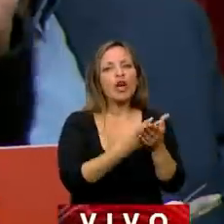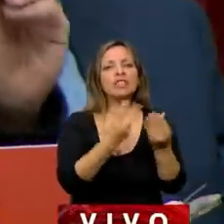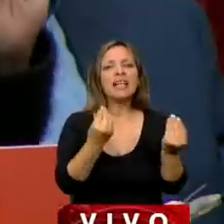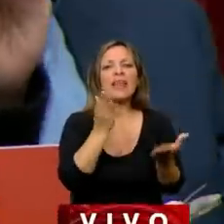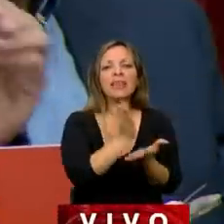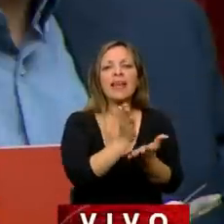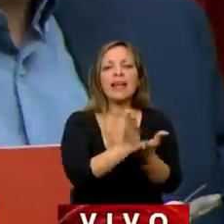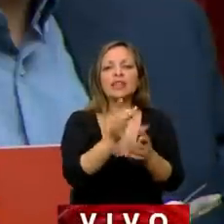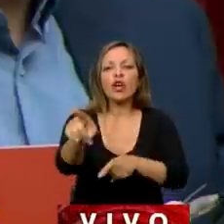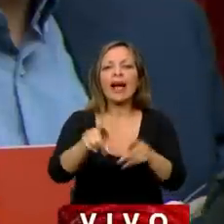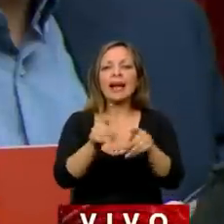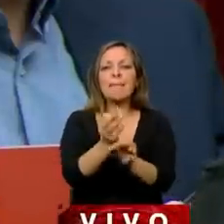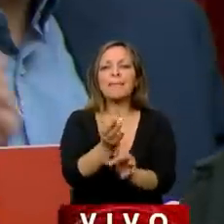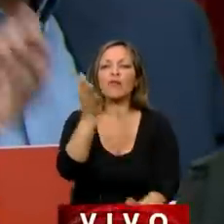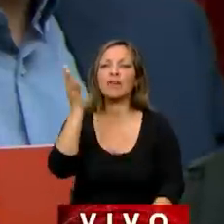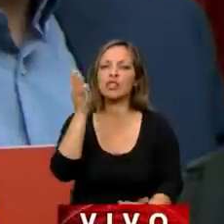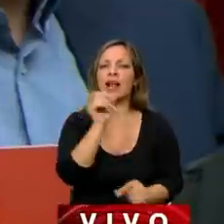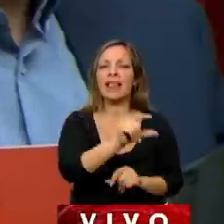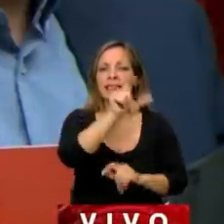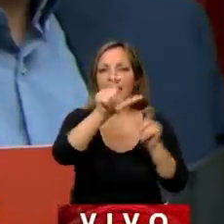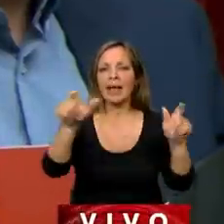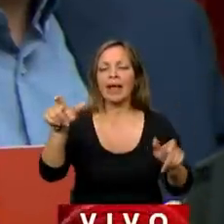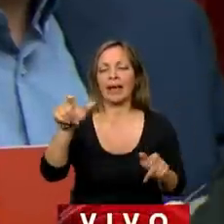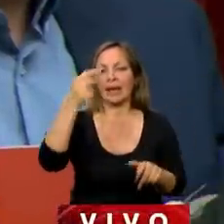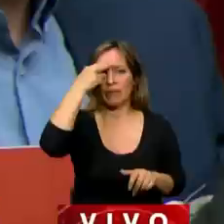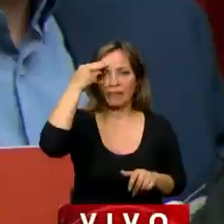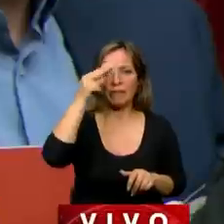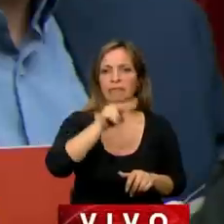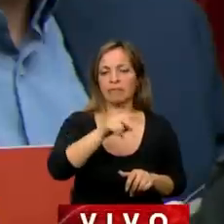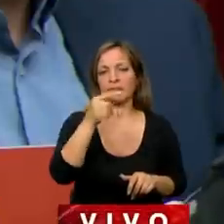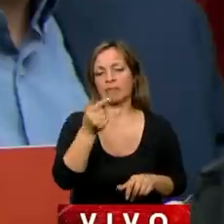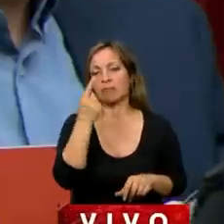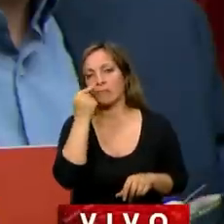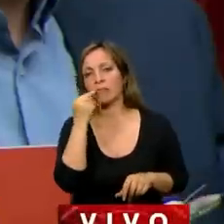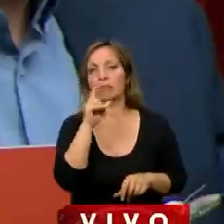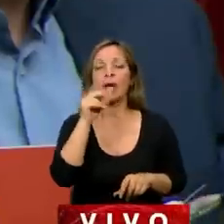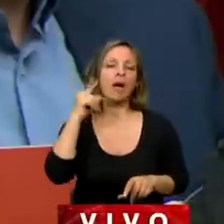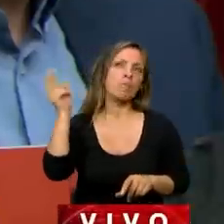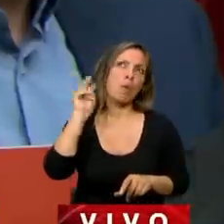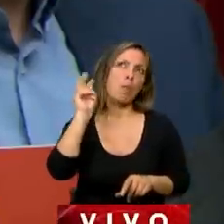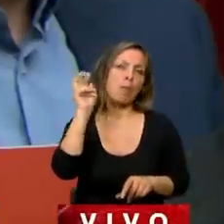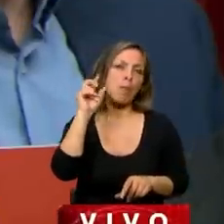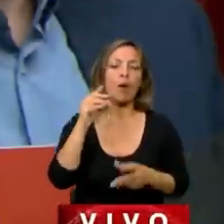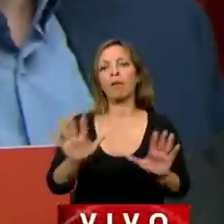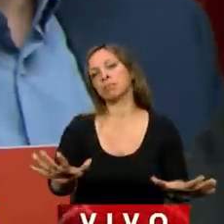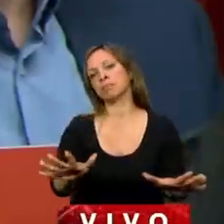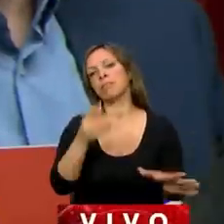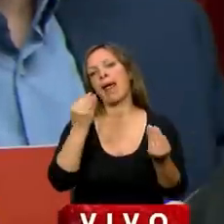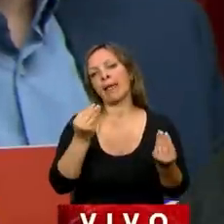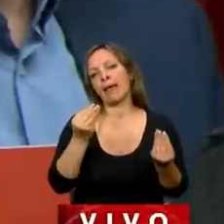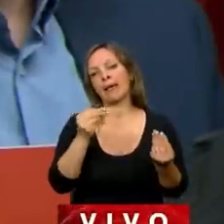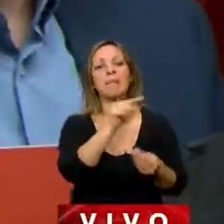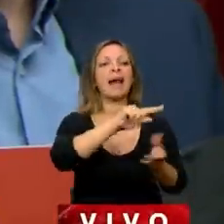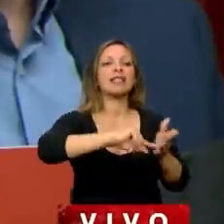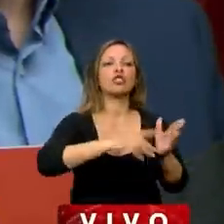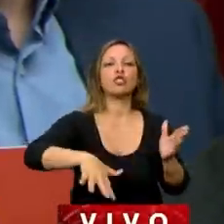carrera profesional de enfermeras y enfermeros. El timbre ese es para la ciudad de